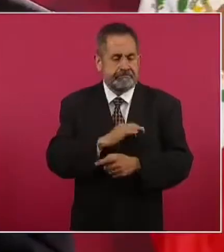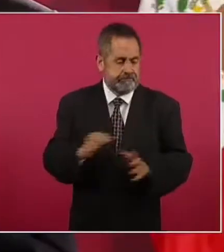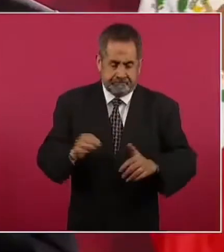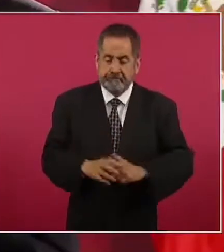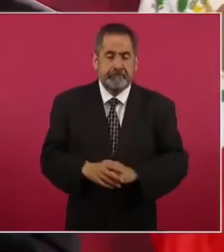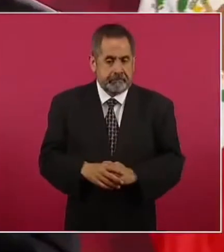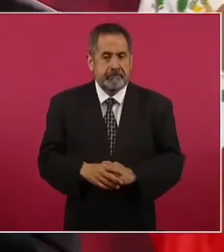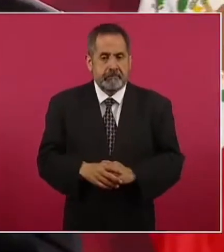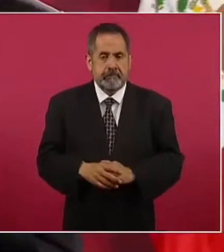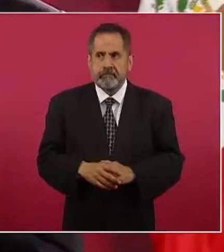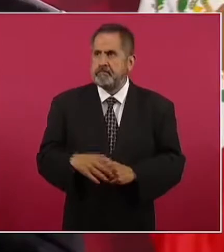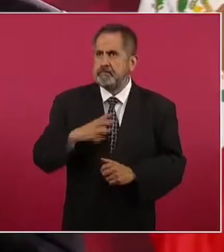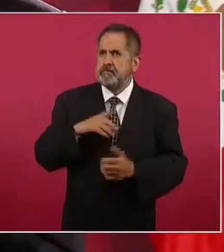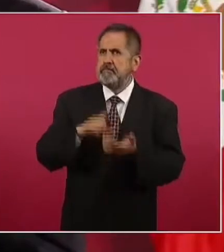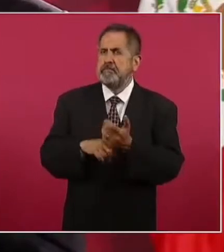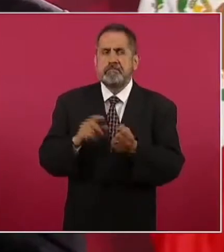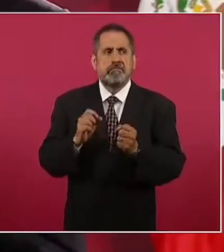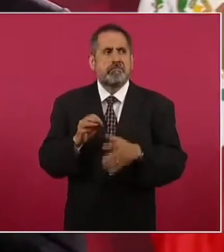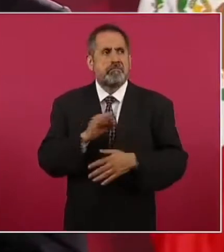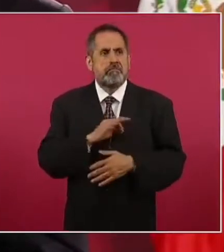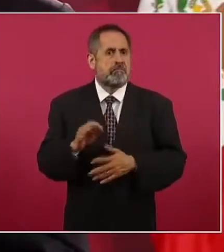Ya vamos a tener como